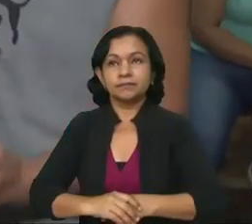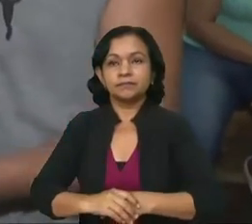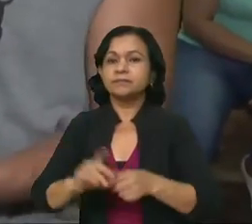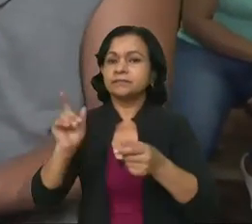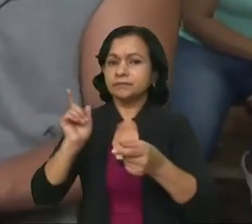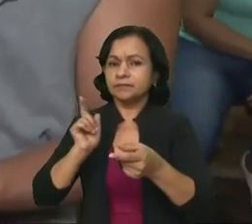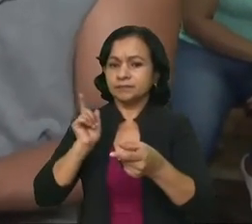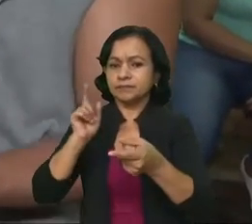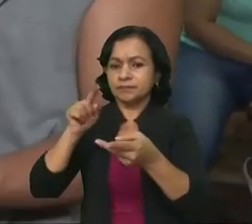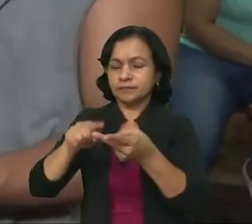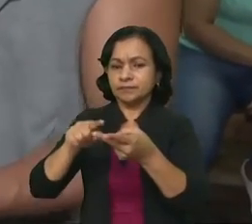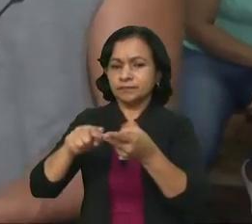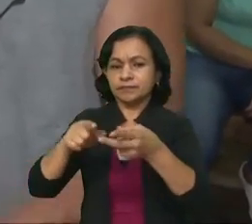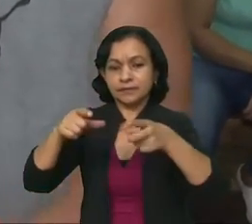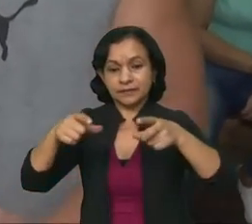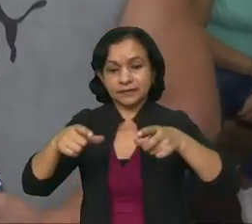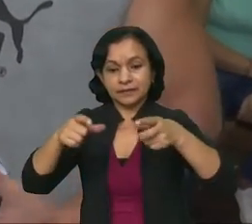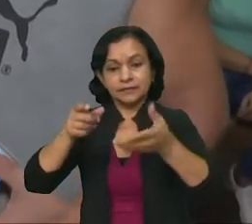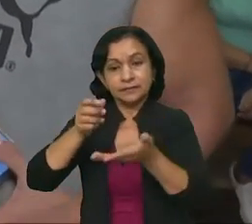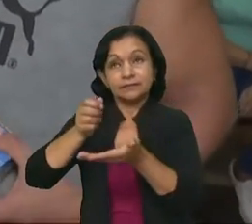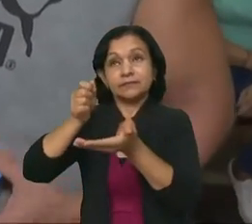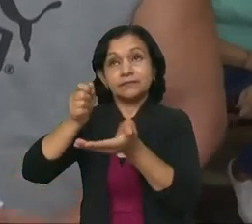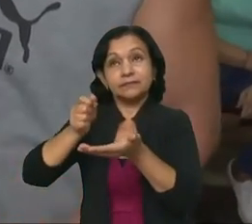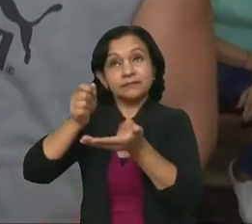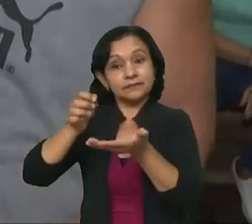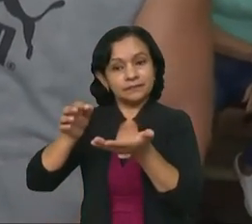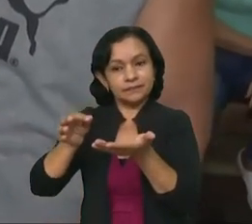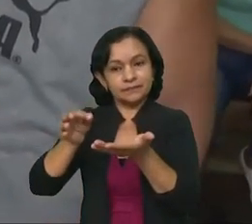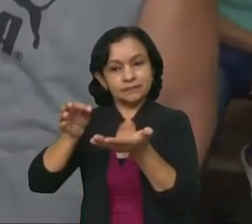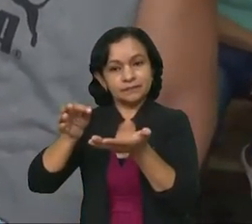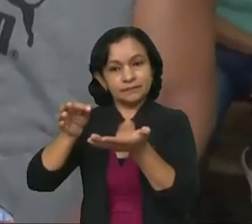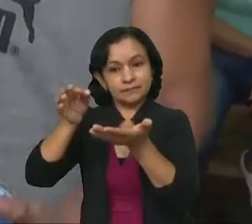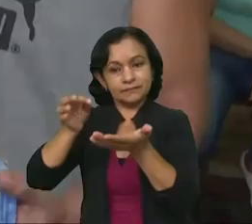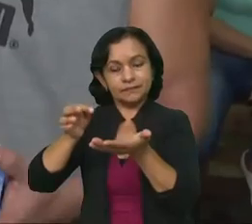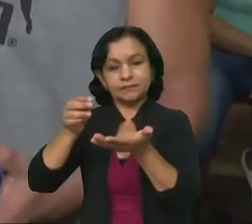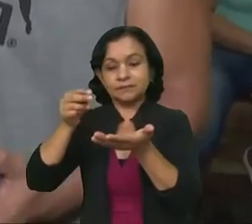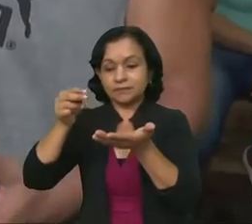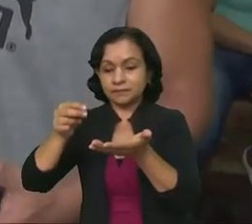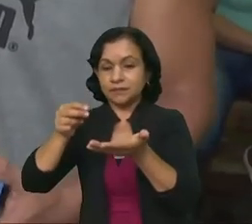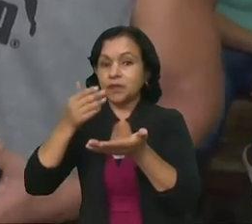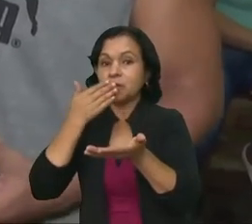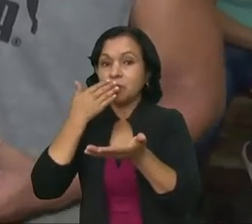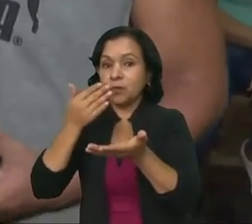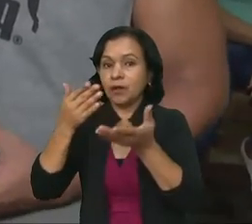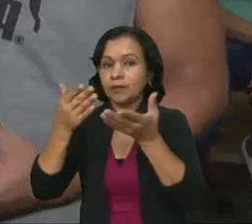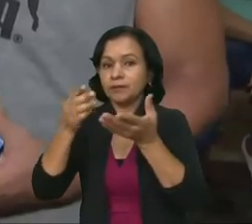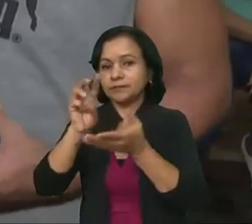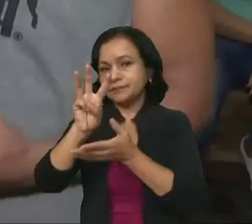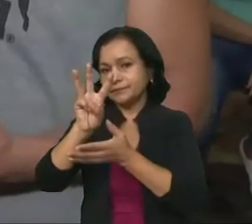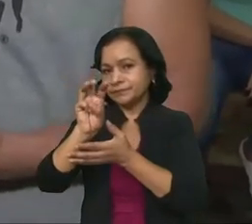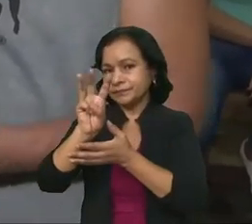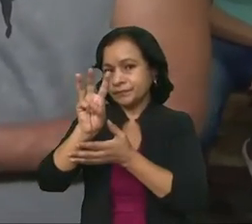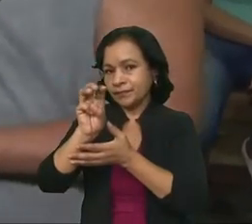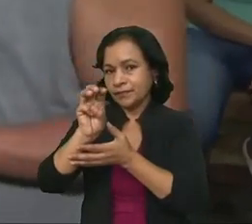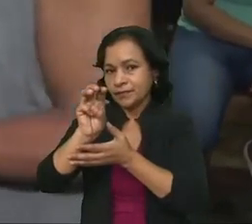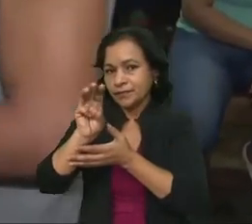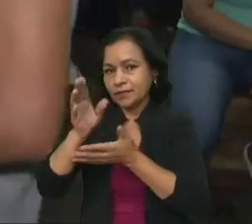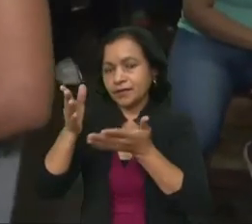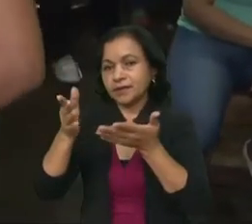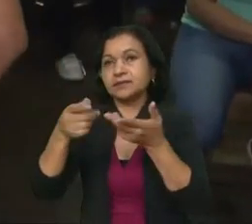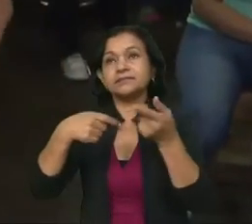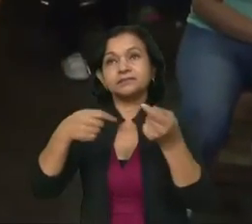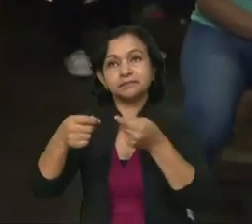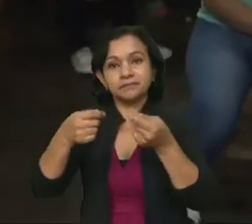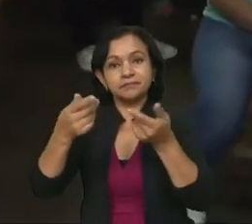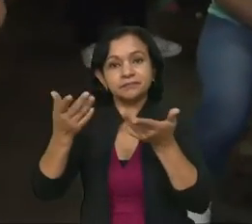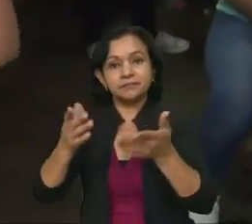Tenemos lo que son las tazas alusivas a la Virgen, miren, buen material, 30 Córdoba también, precio mayoritario.